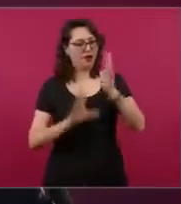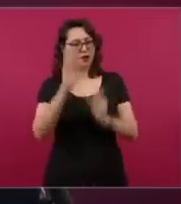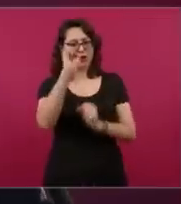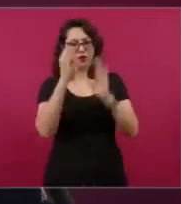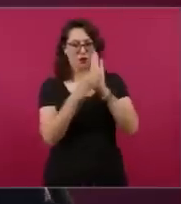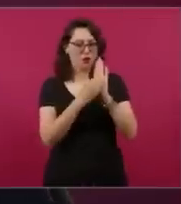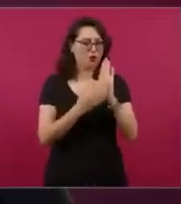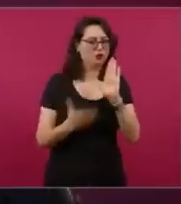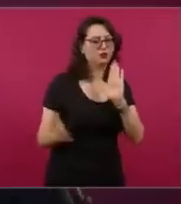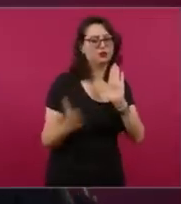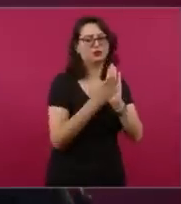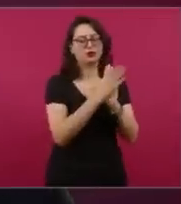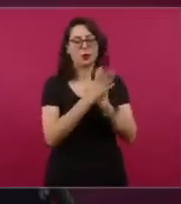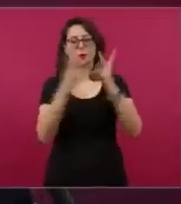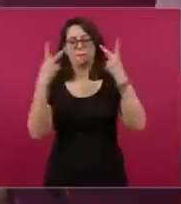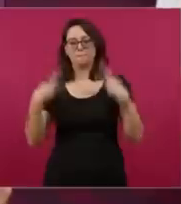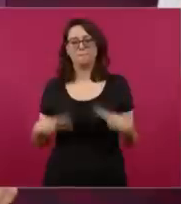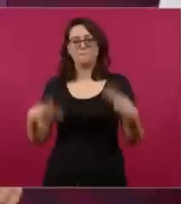muy